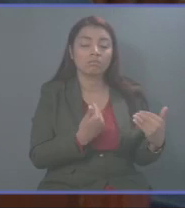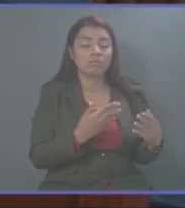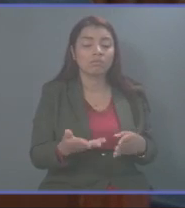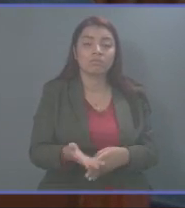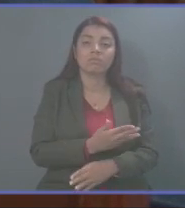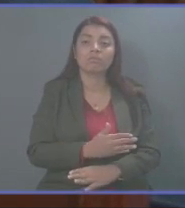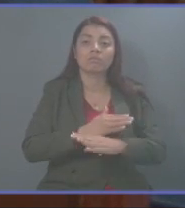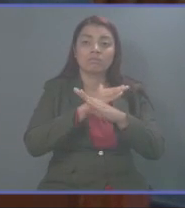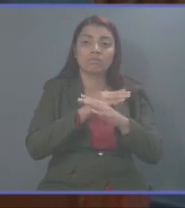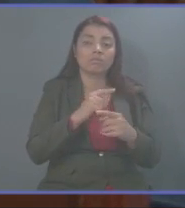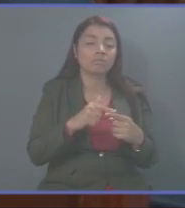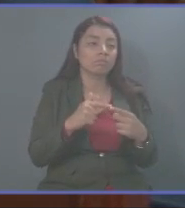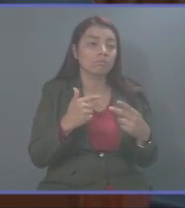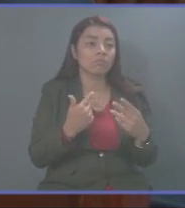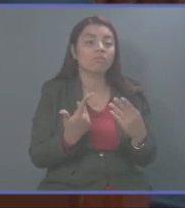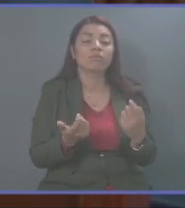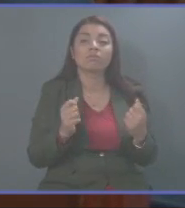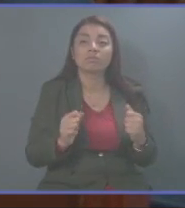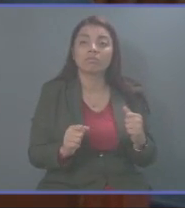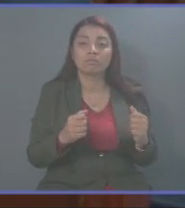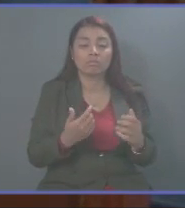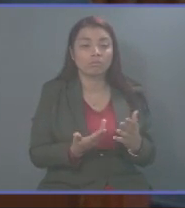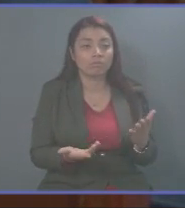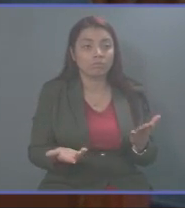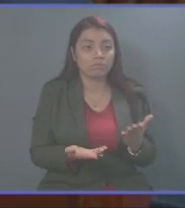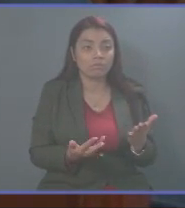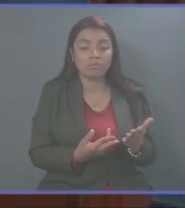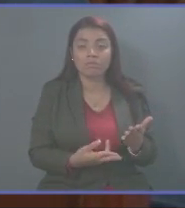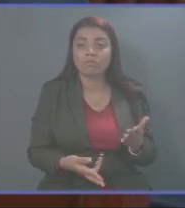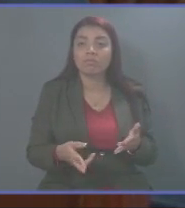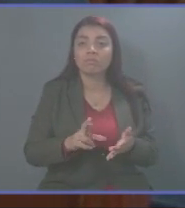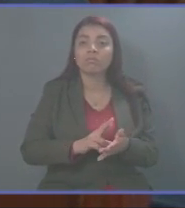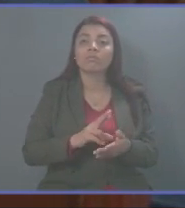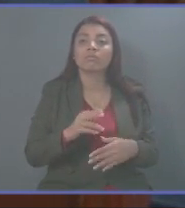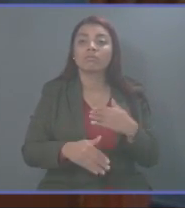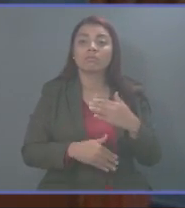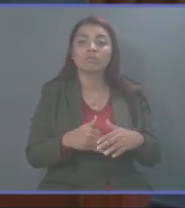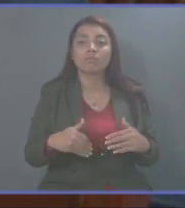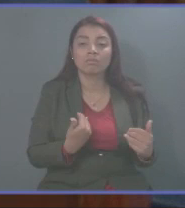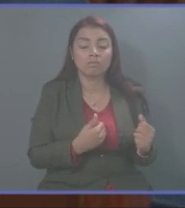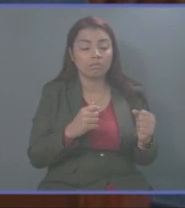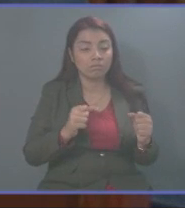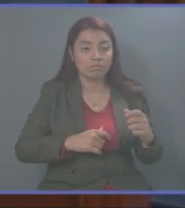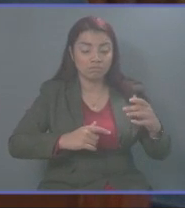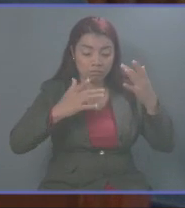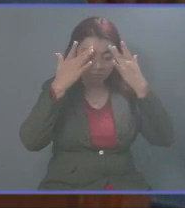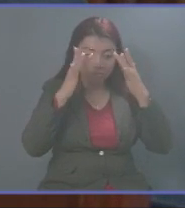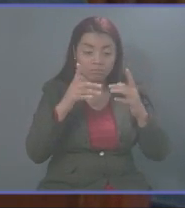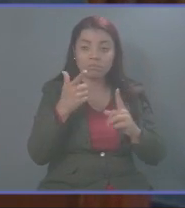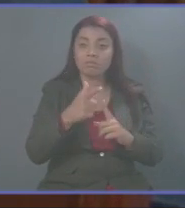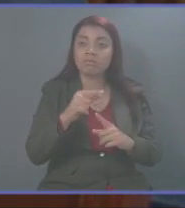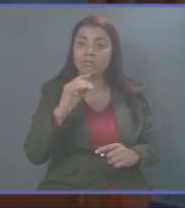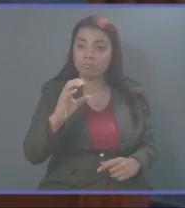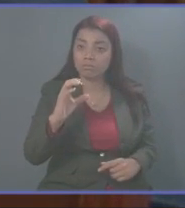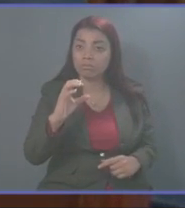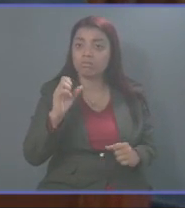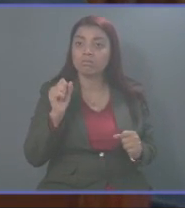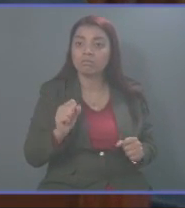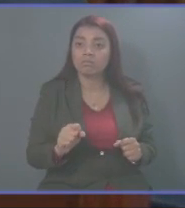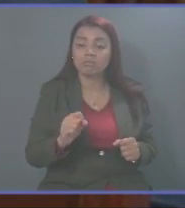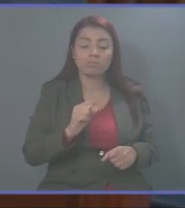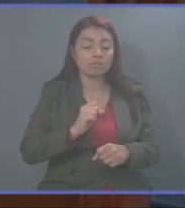prevención, preparación para la reutilización, reciclado, valorización y disposición final. Literal C,